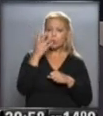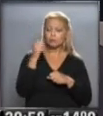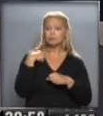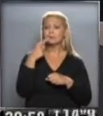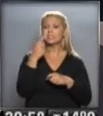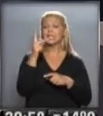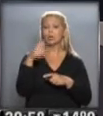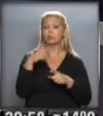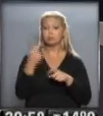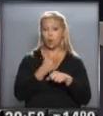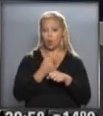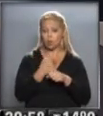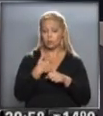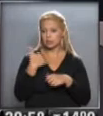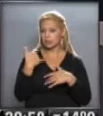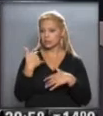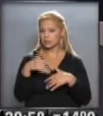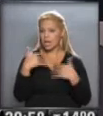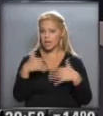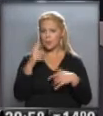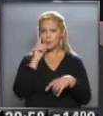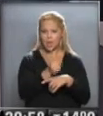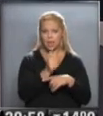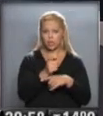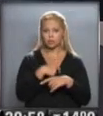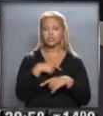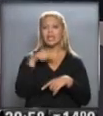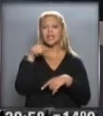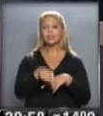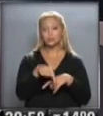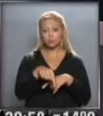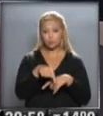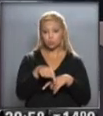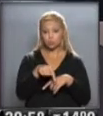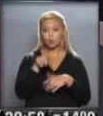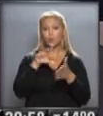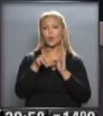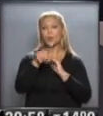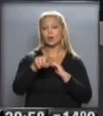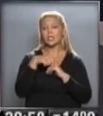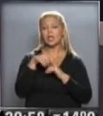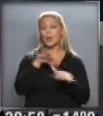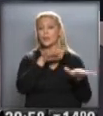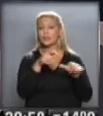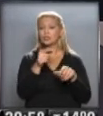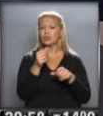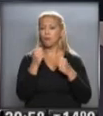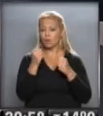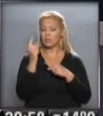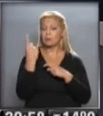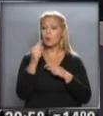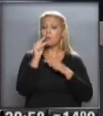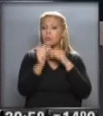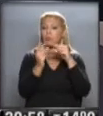ráfagas que pueden superar los 100 kilómetros por hora. Tanto en el sur de Buenos Aires como en el Río de la Plata será un poquito menos la intensidad del viento y comenzará a